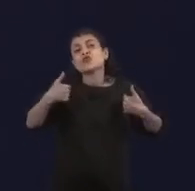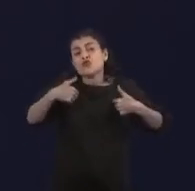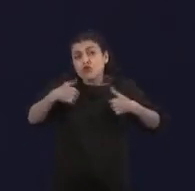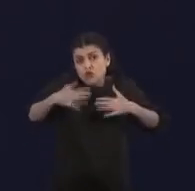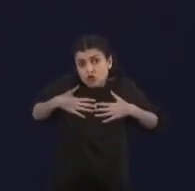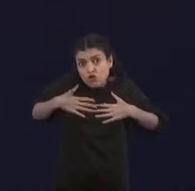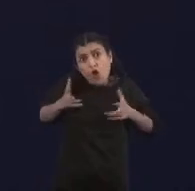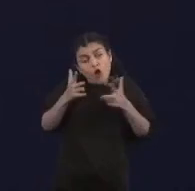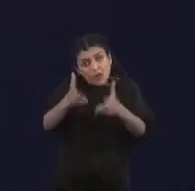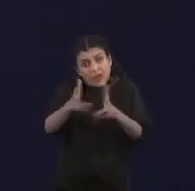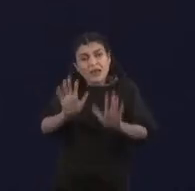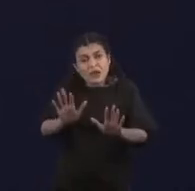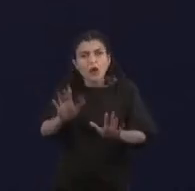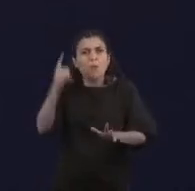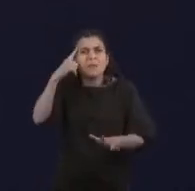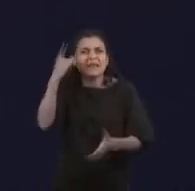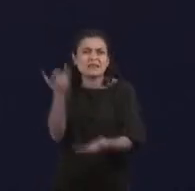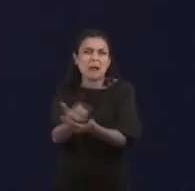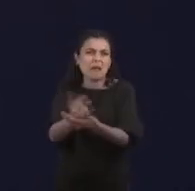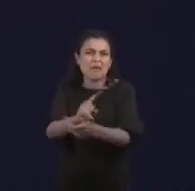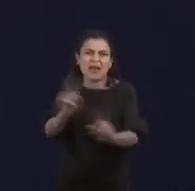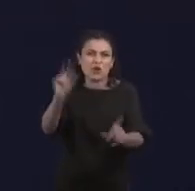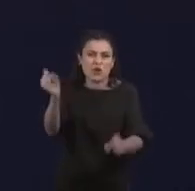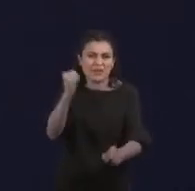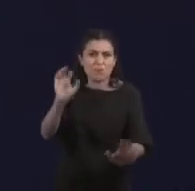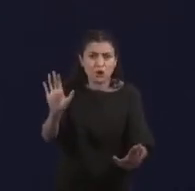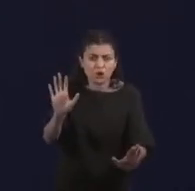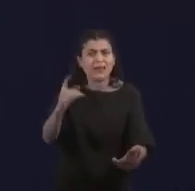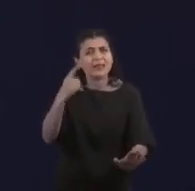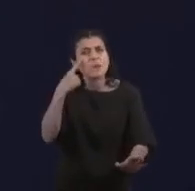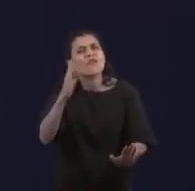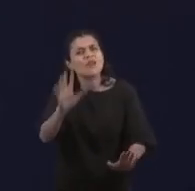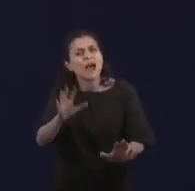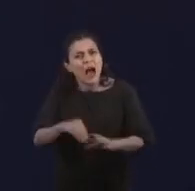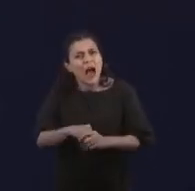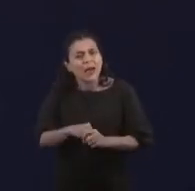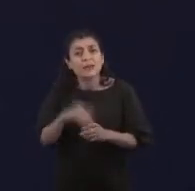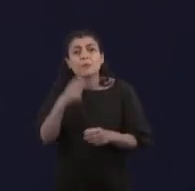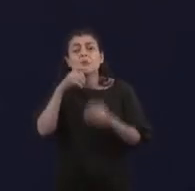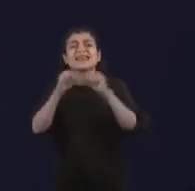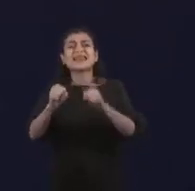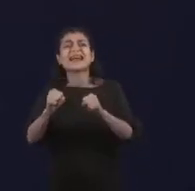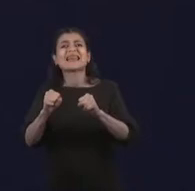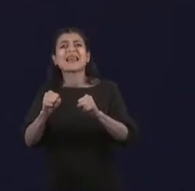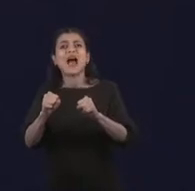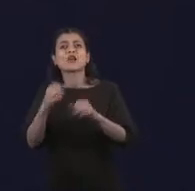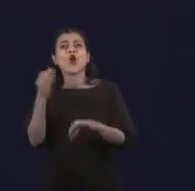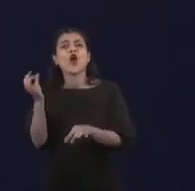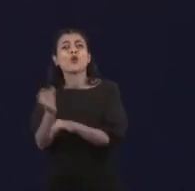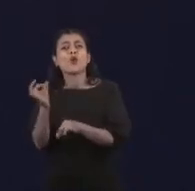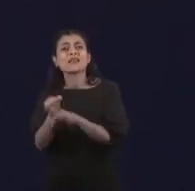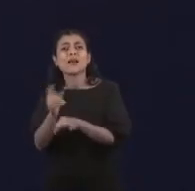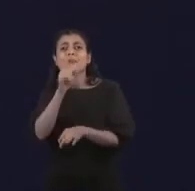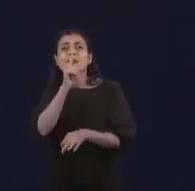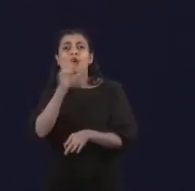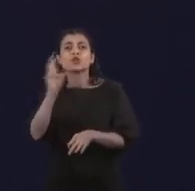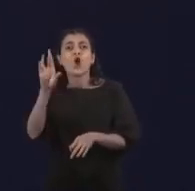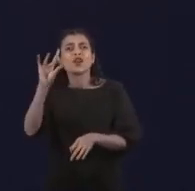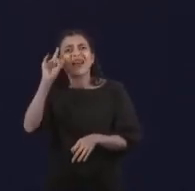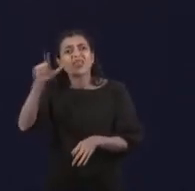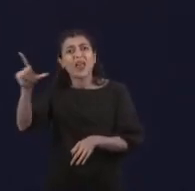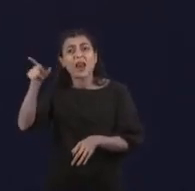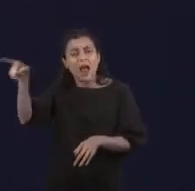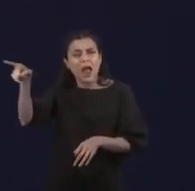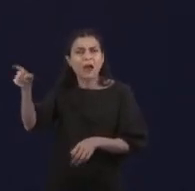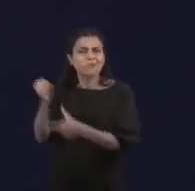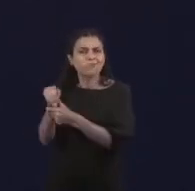vez no tiene tanto valor, tal vez nuestro secretario de Educación, Torrendel, te puede dar